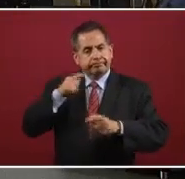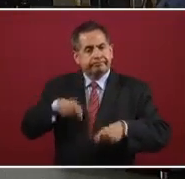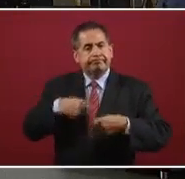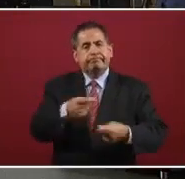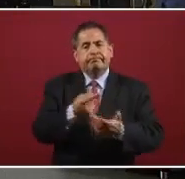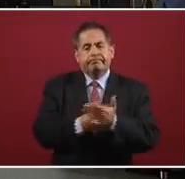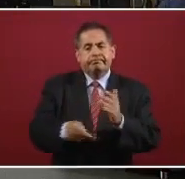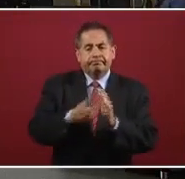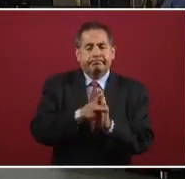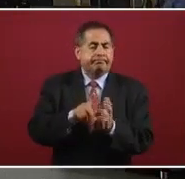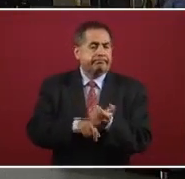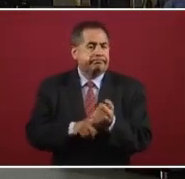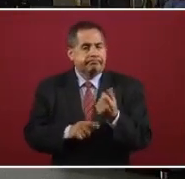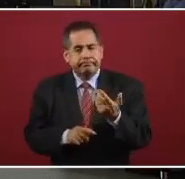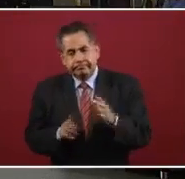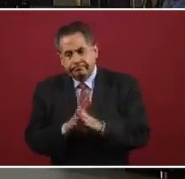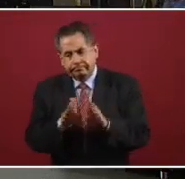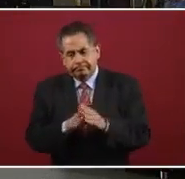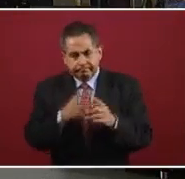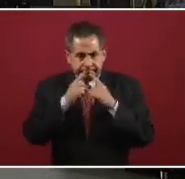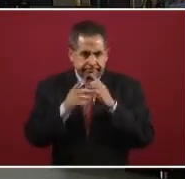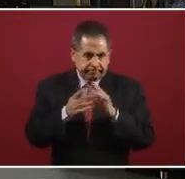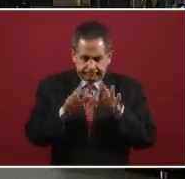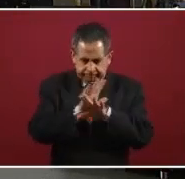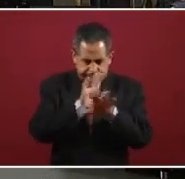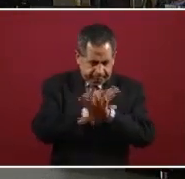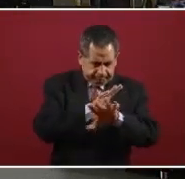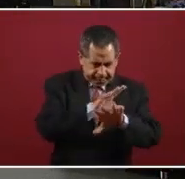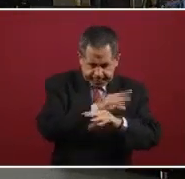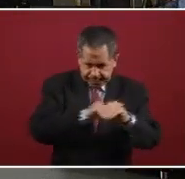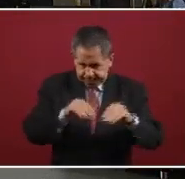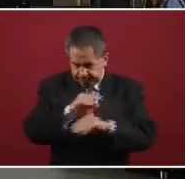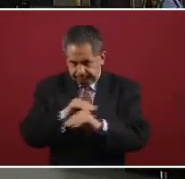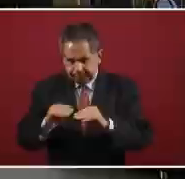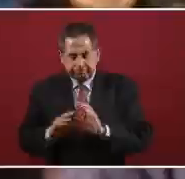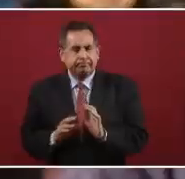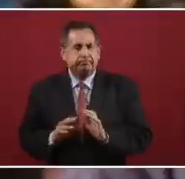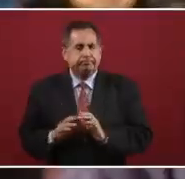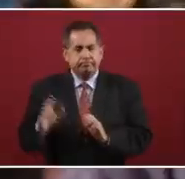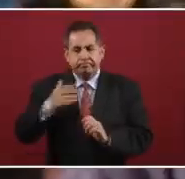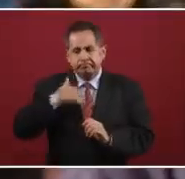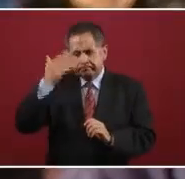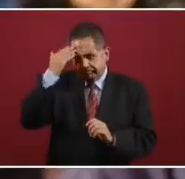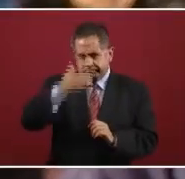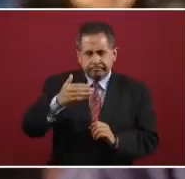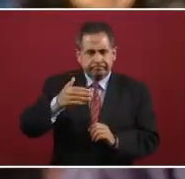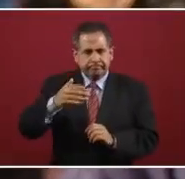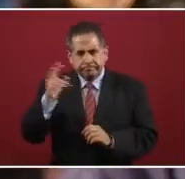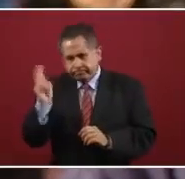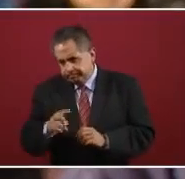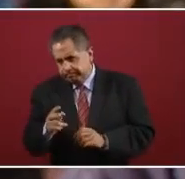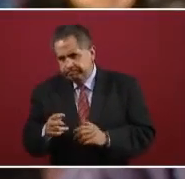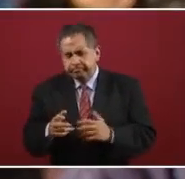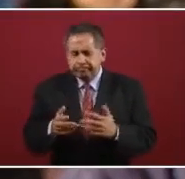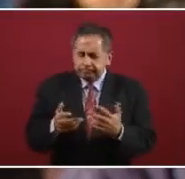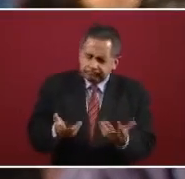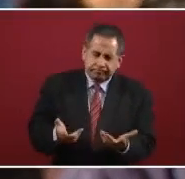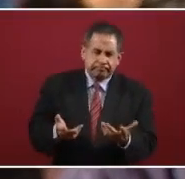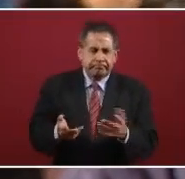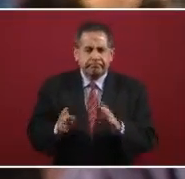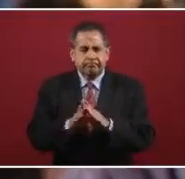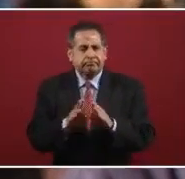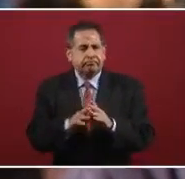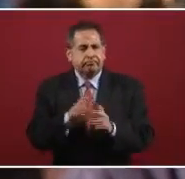que pues están reestructurando estos puestos. Entonces, saber si esto es verdad, si está